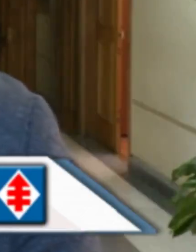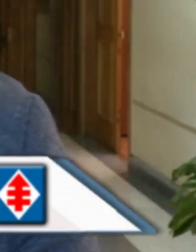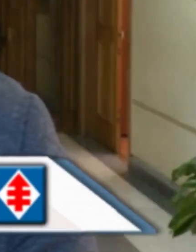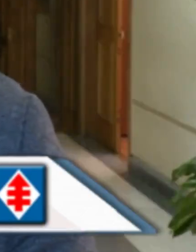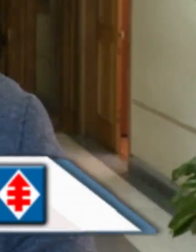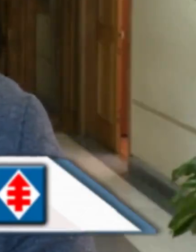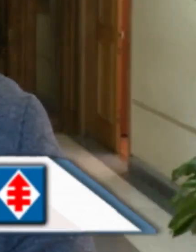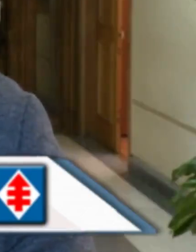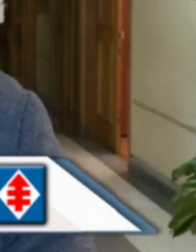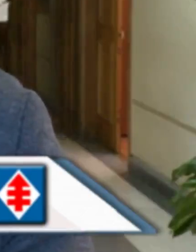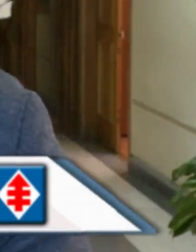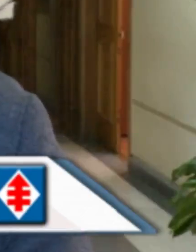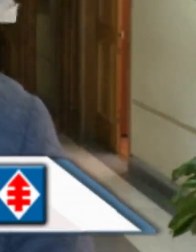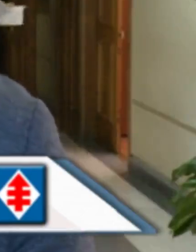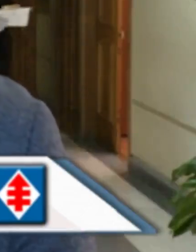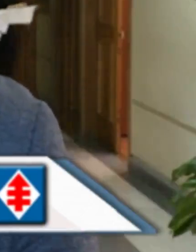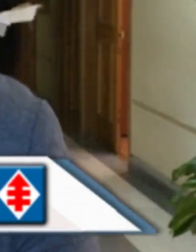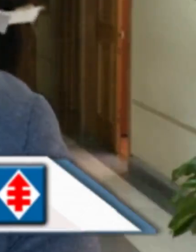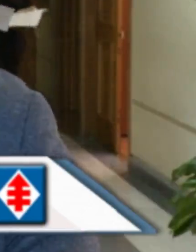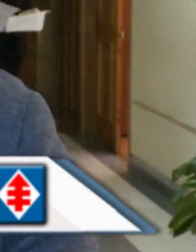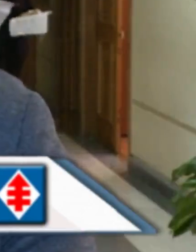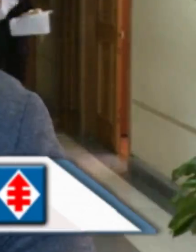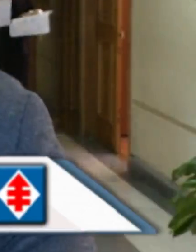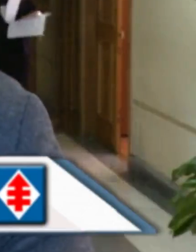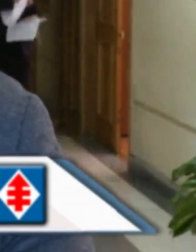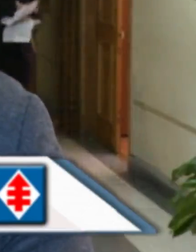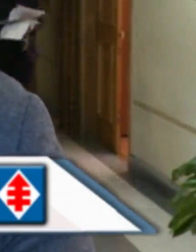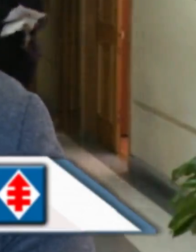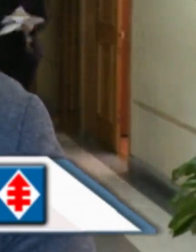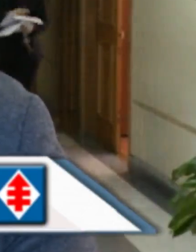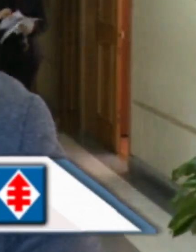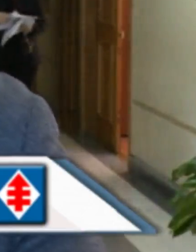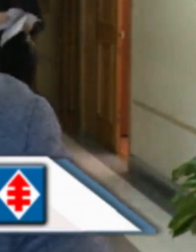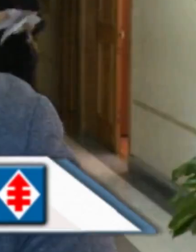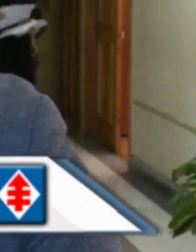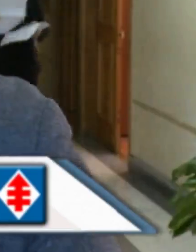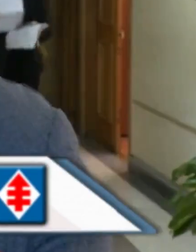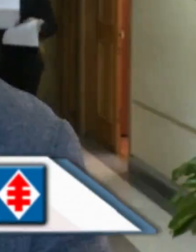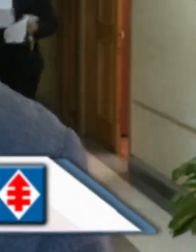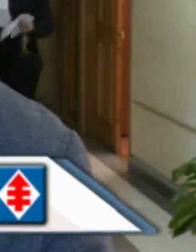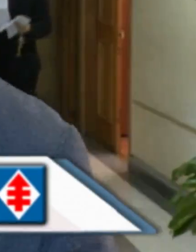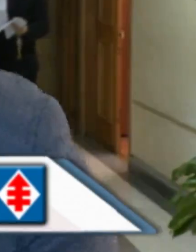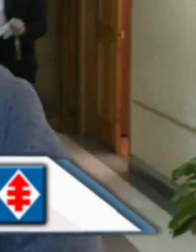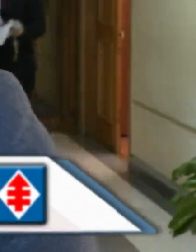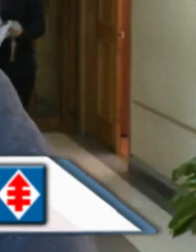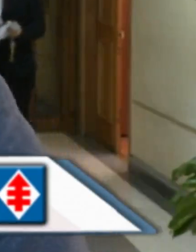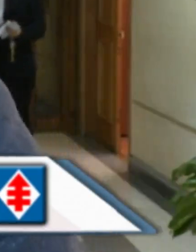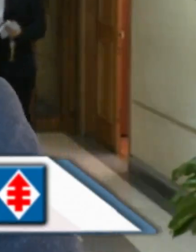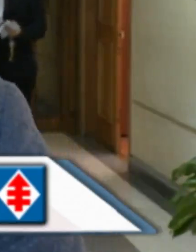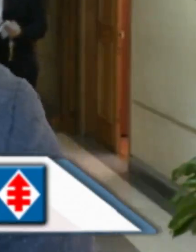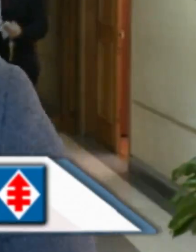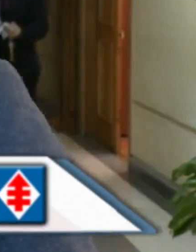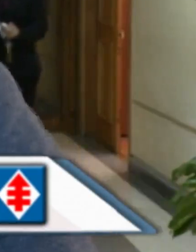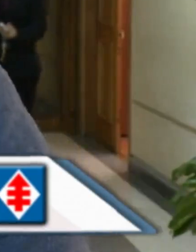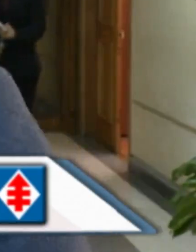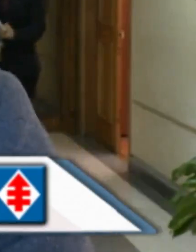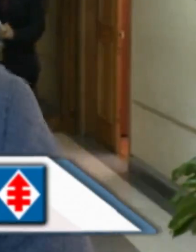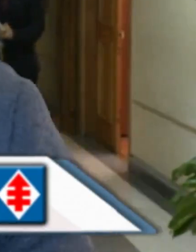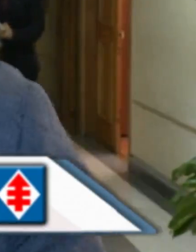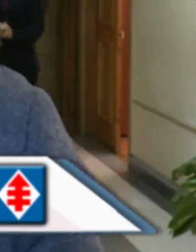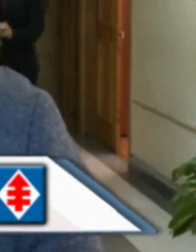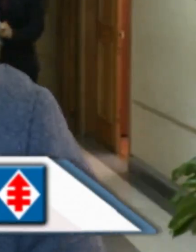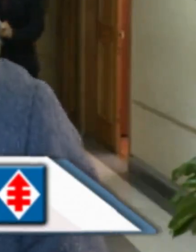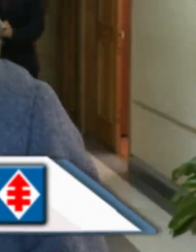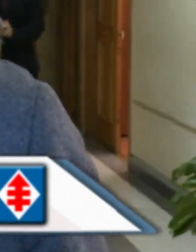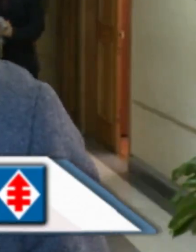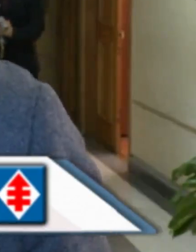que son bien básicas digamos por ejemplo el tema de eliminar ciertas monedas que son más caras producirlas que el valor intrínseco que tienen y